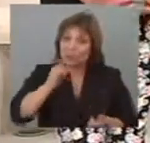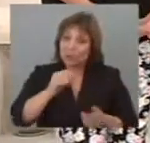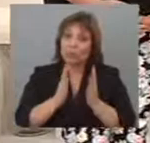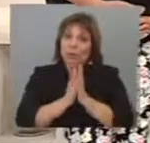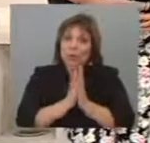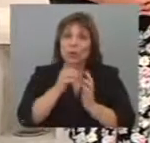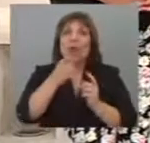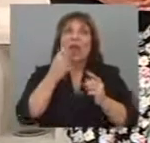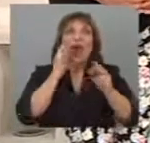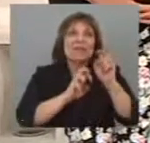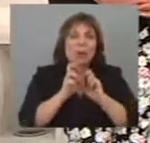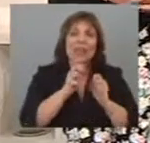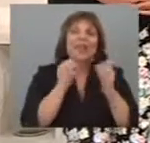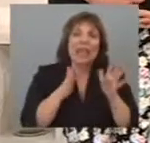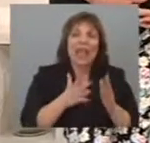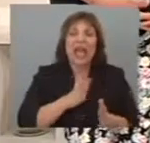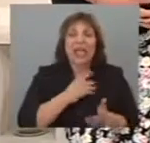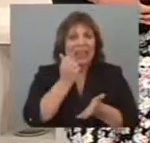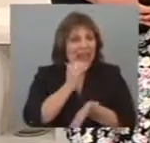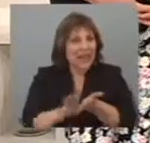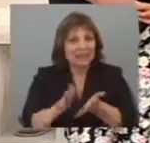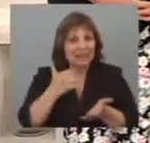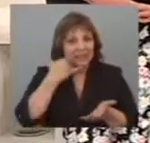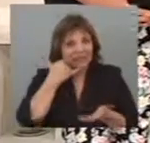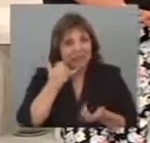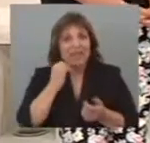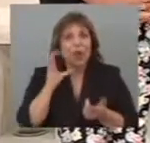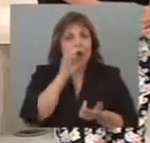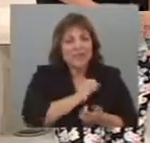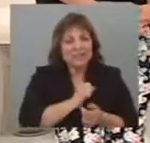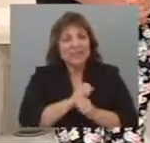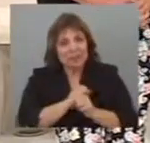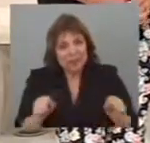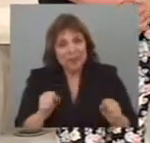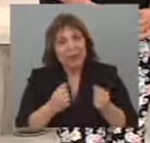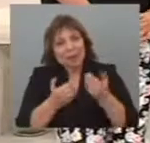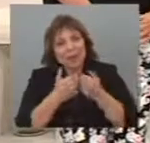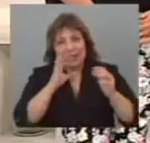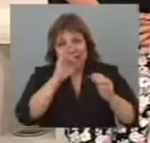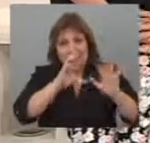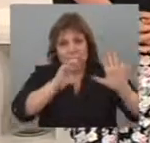asesorarse y buscar información, que hay una línea gratuita y que además es confidencial donde pueden asesorarse